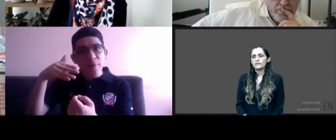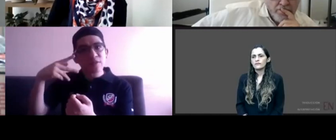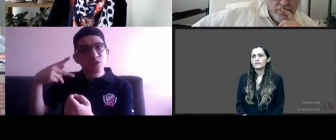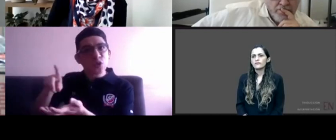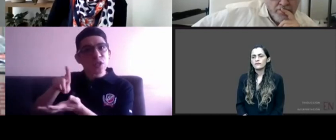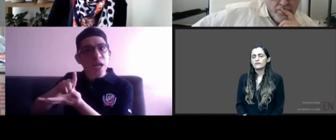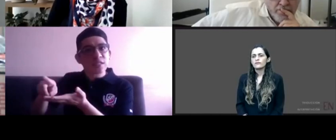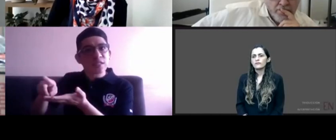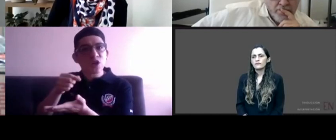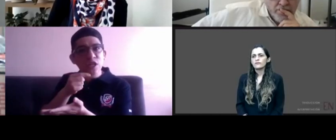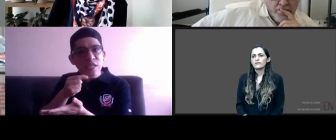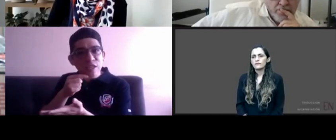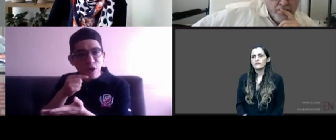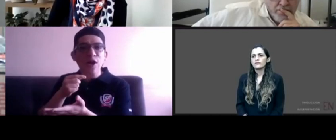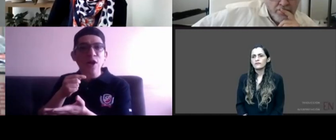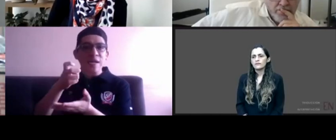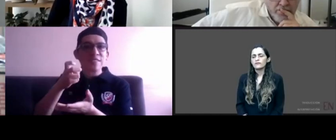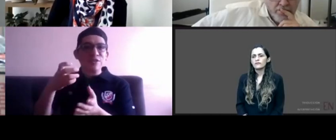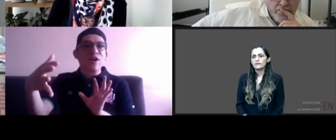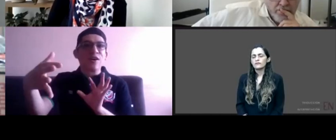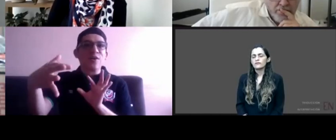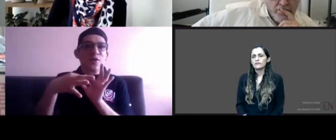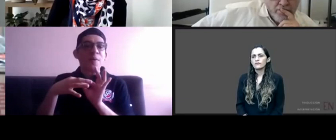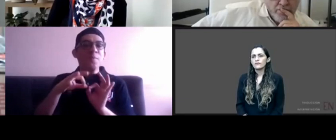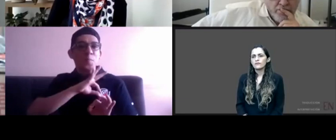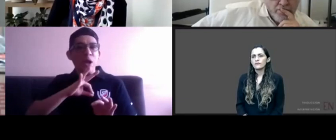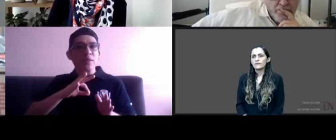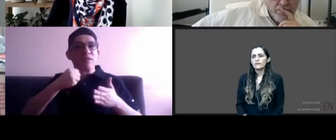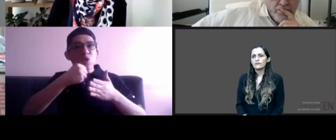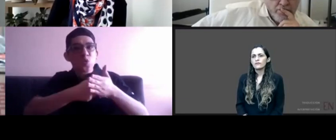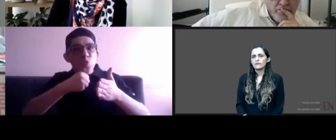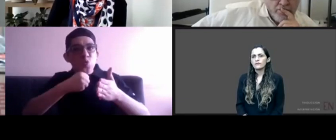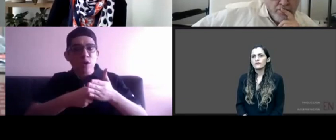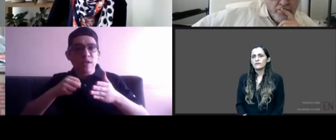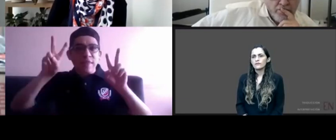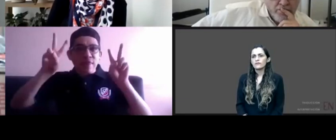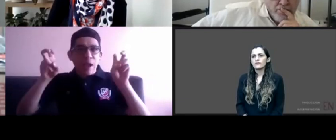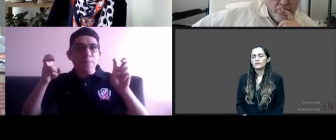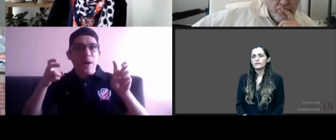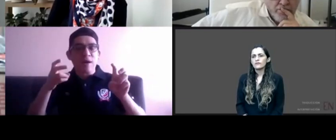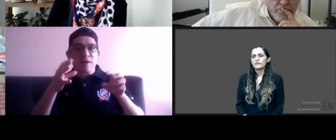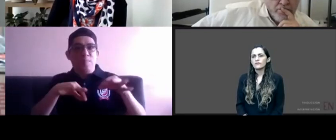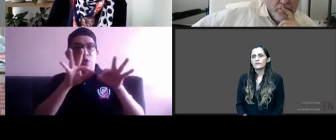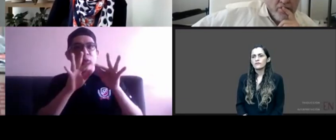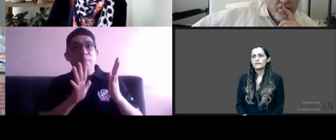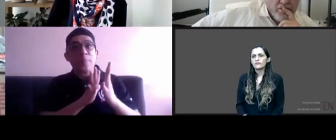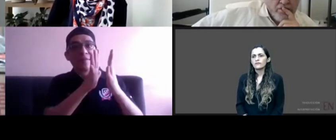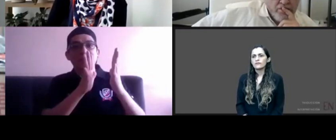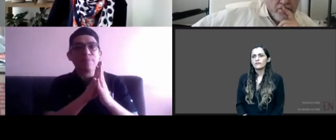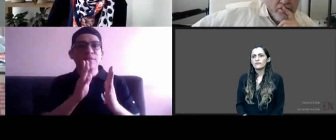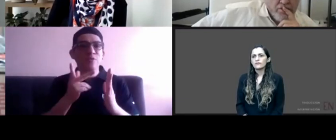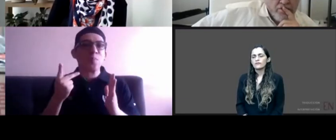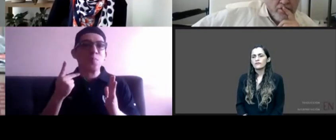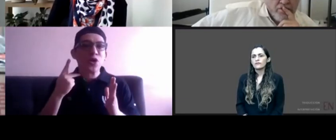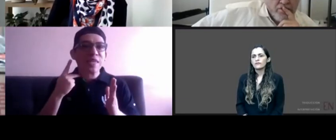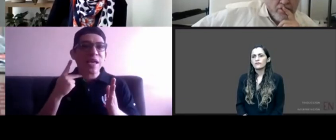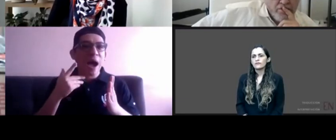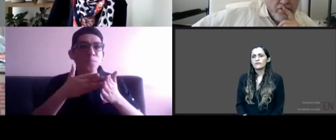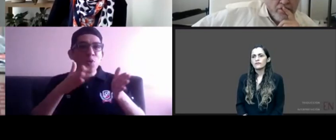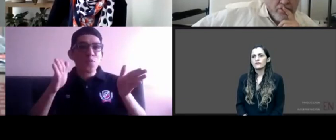familia, algunos muy pocos, conocen algo de señas, conocen algo de derechos y están colaborando con nosotros para